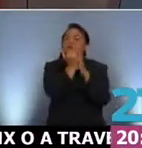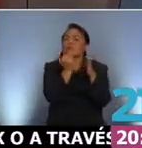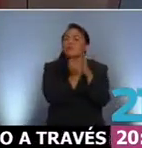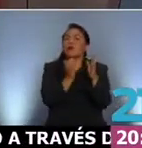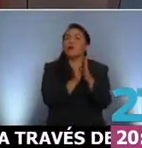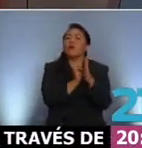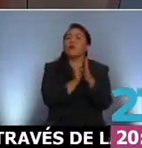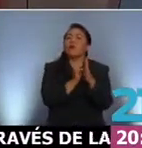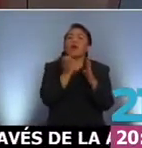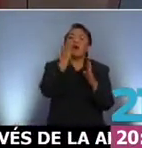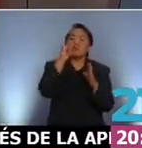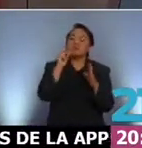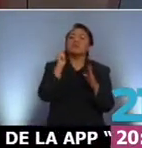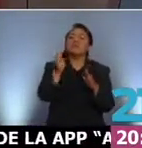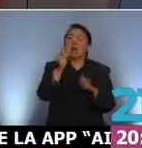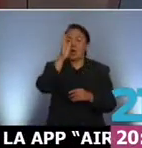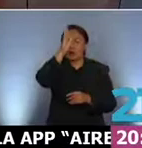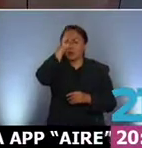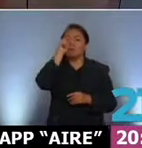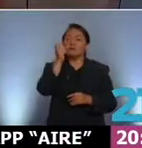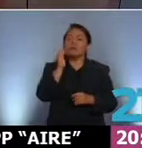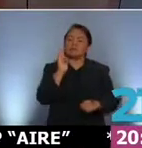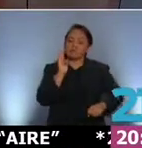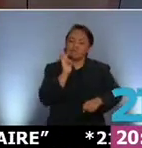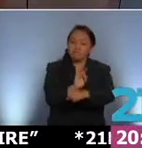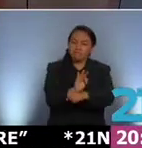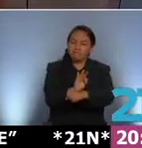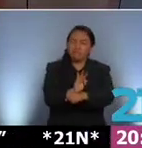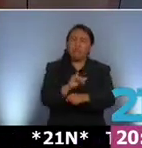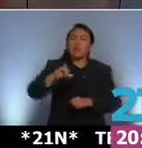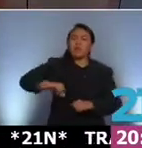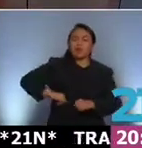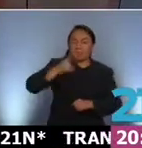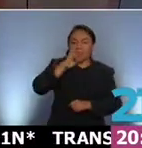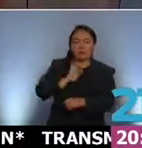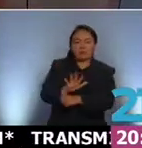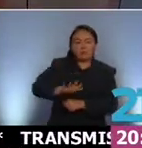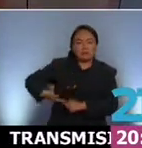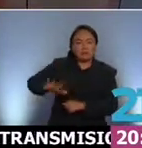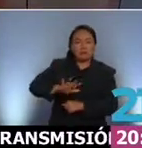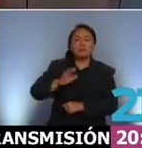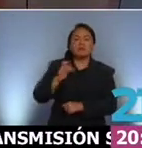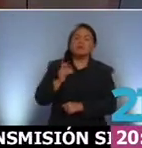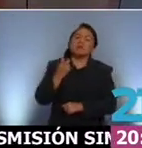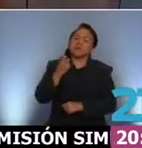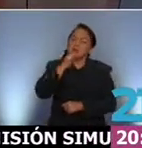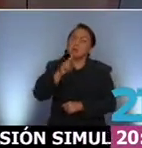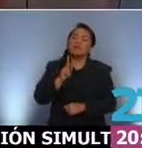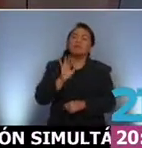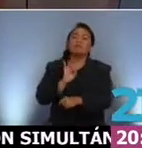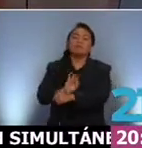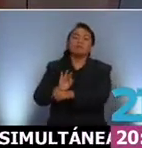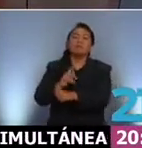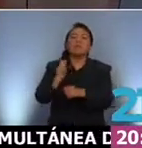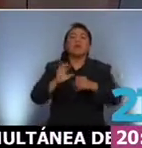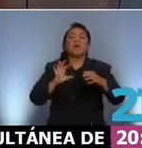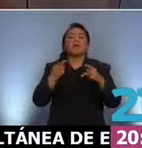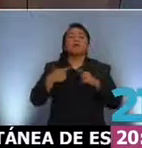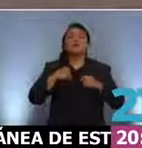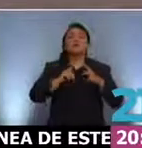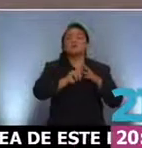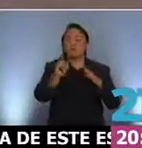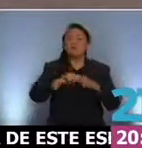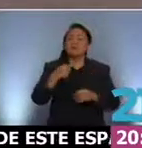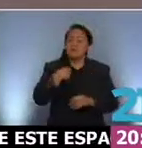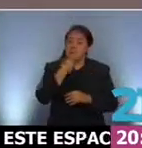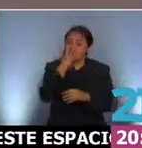irrenunciables: soberanía, defensa del interés nacional y protección de nuestros connacionales. Lo